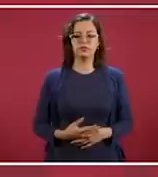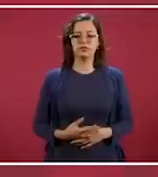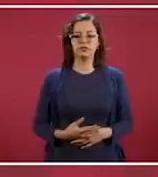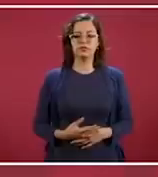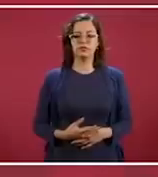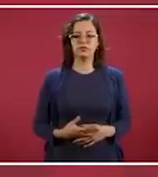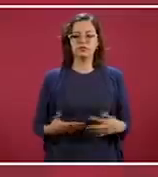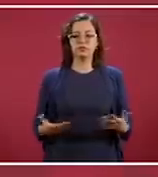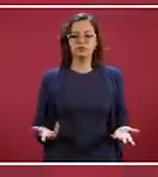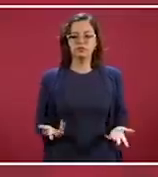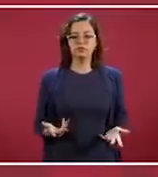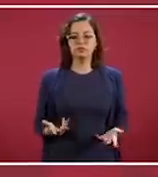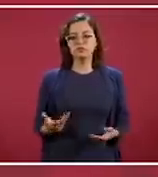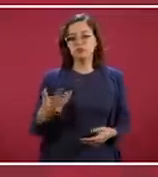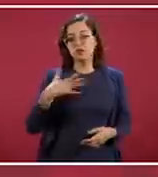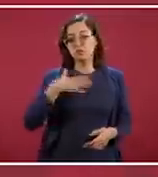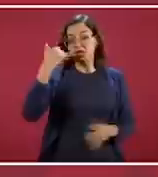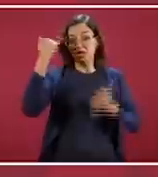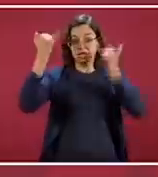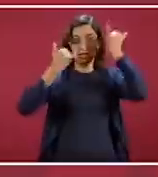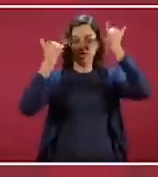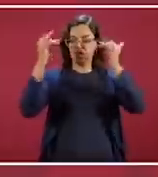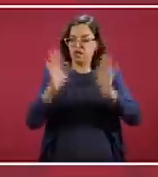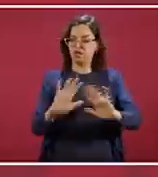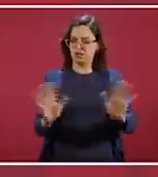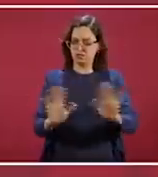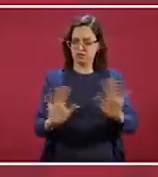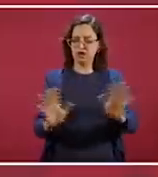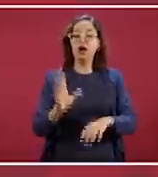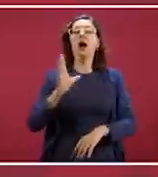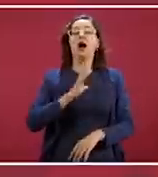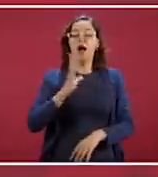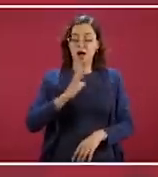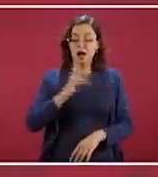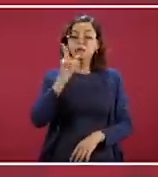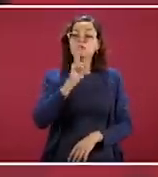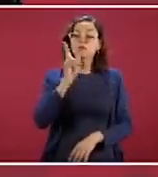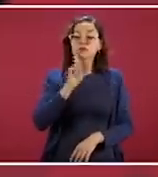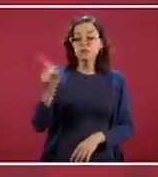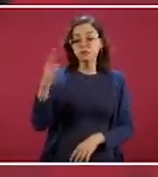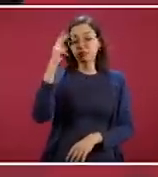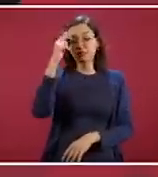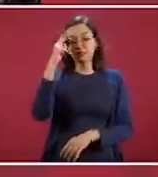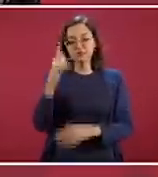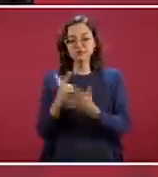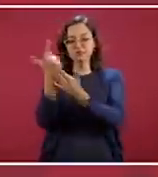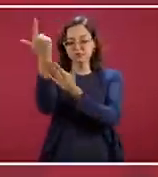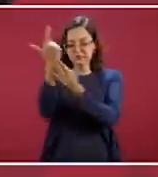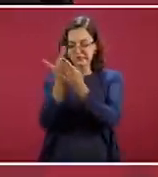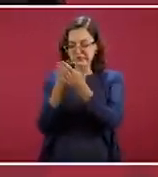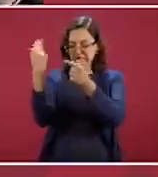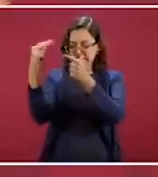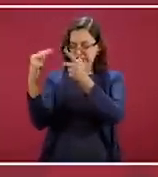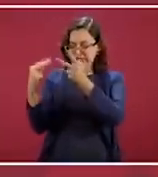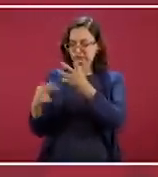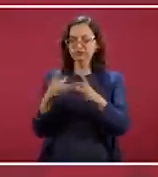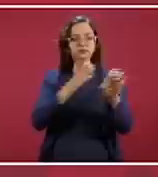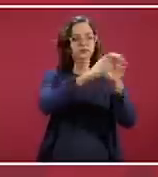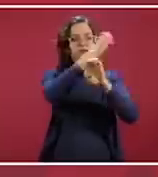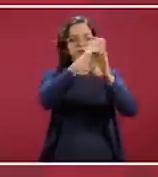de conjeturas, pruebas de que Porfirio mandaba las listas a los estados,